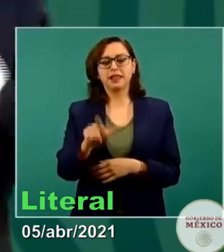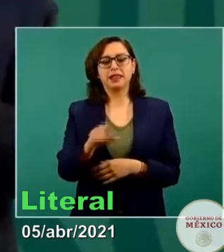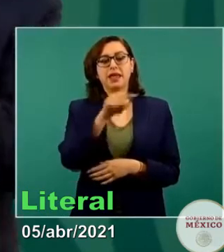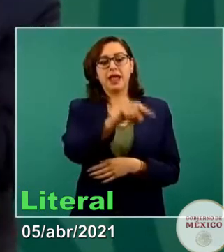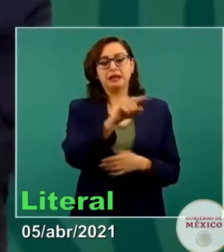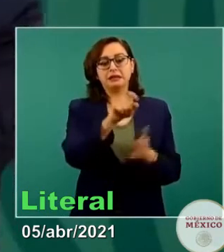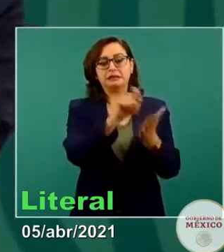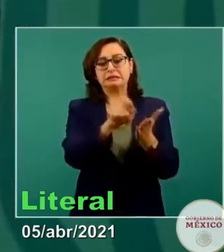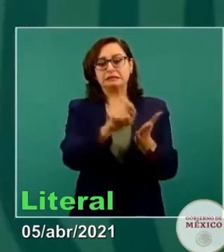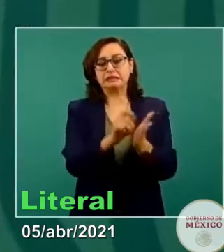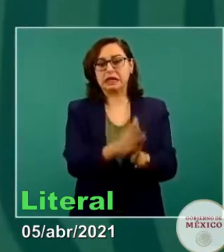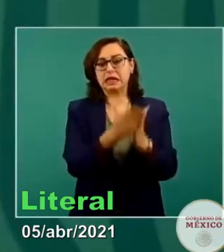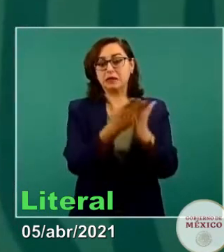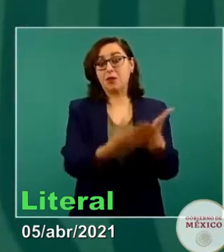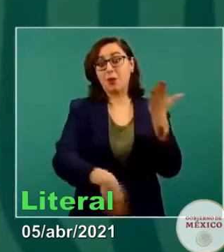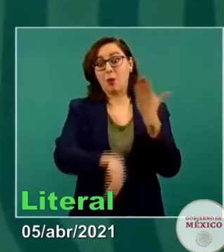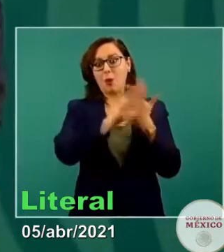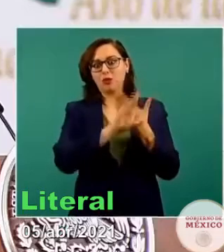que era